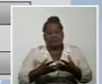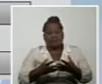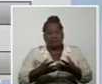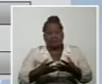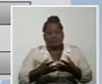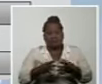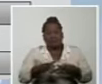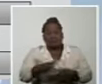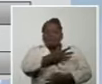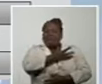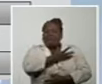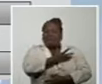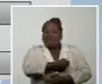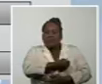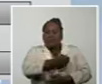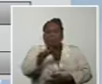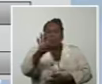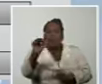lamentablemente